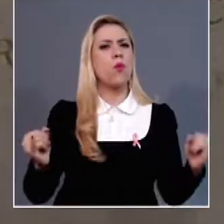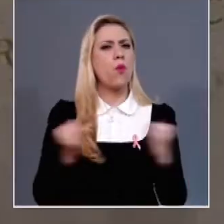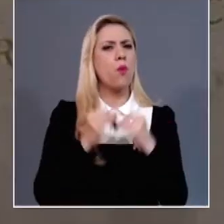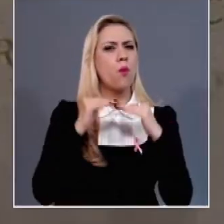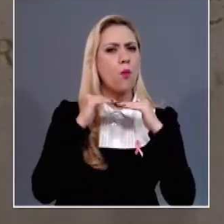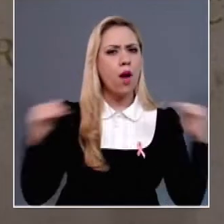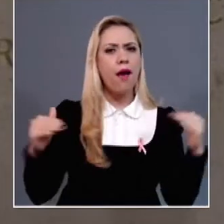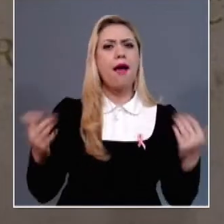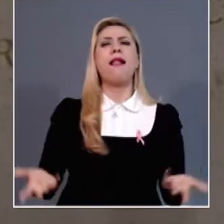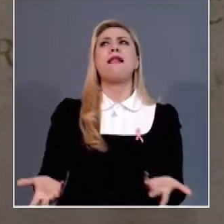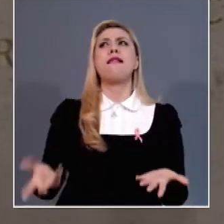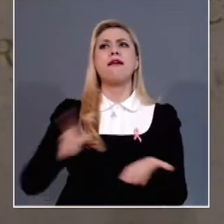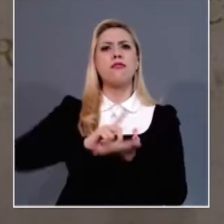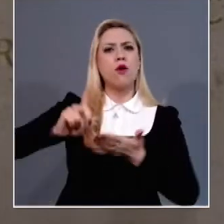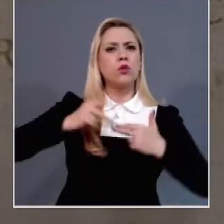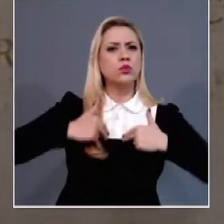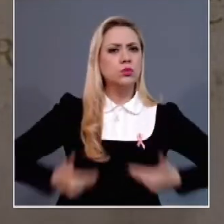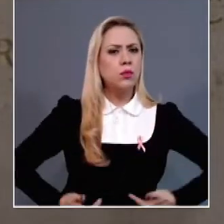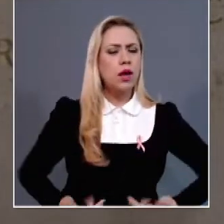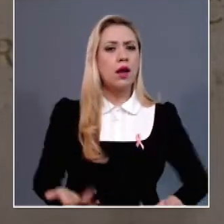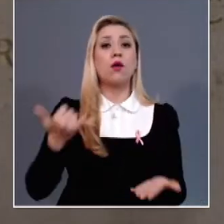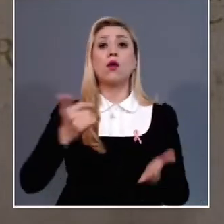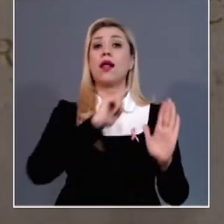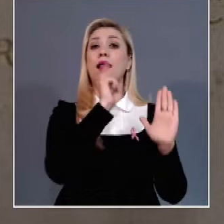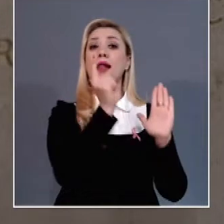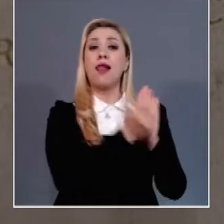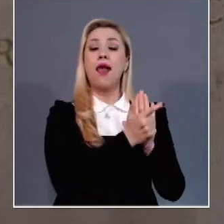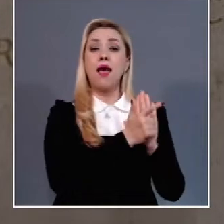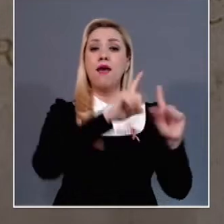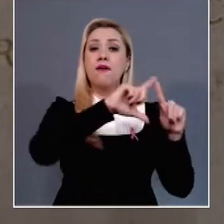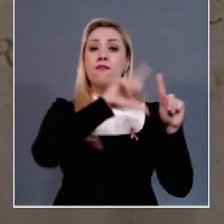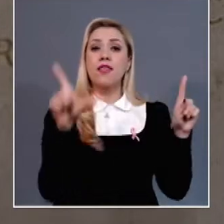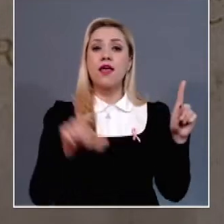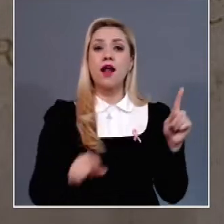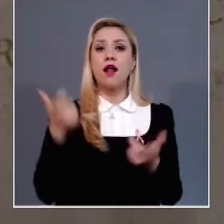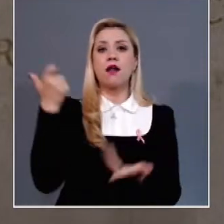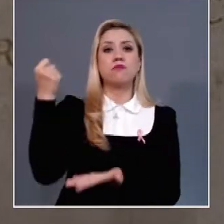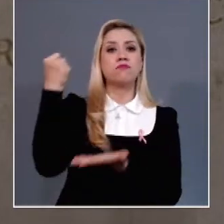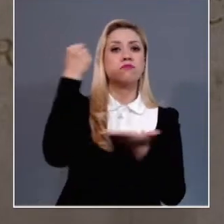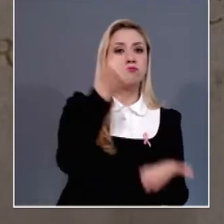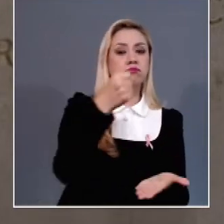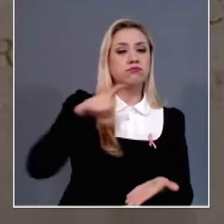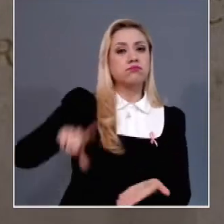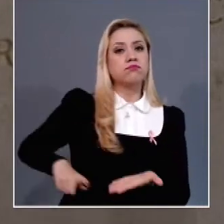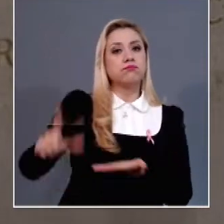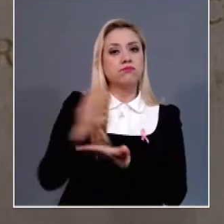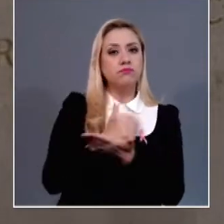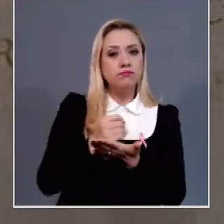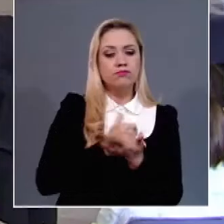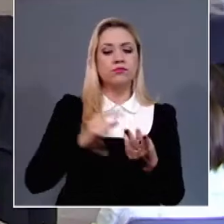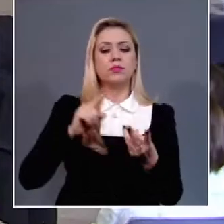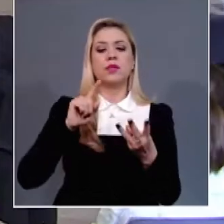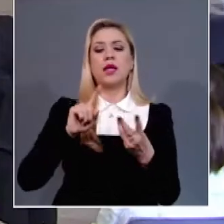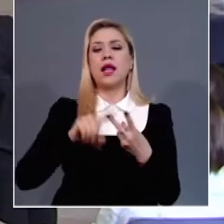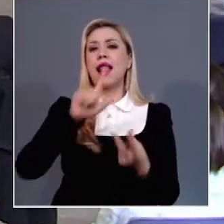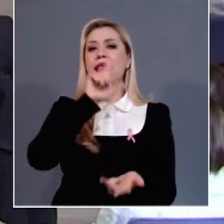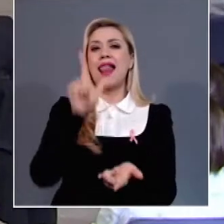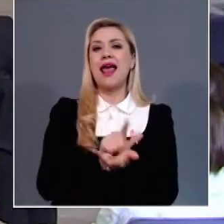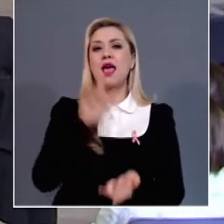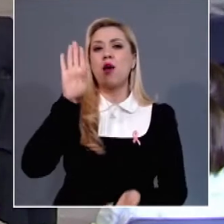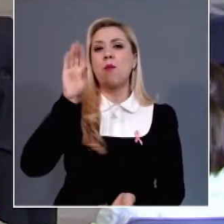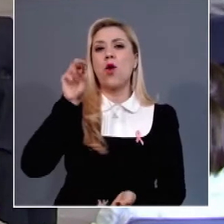validez, por ejemplo, la Ley Federal de Remuneraciones, la Ley Bonilla, la constitucionalidad de la consulta popular sobre juicio